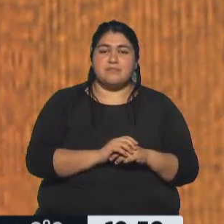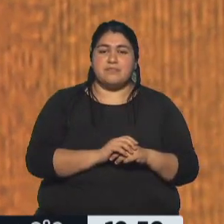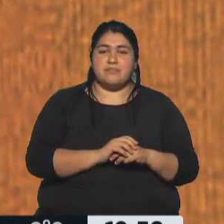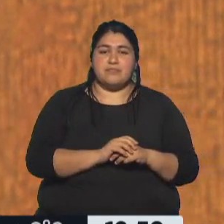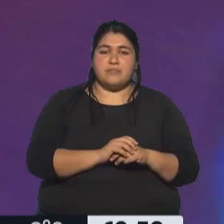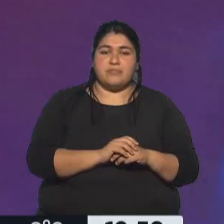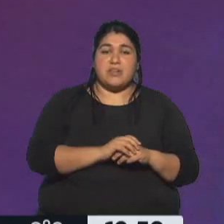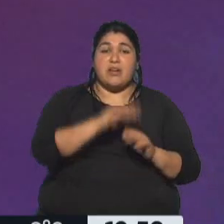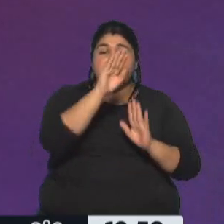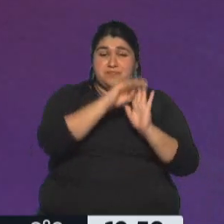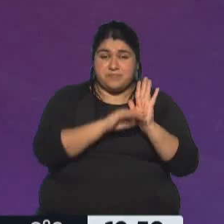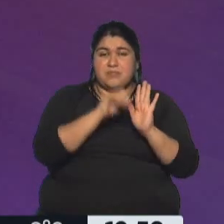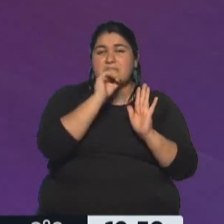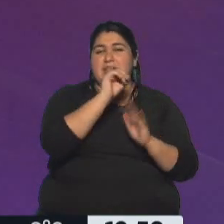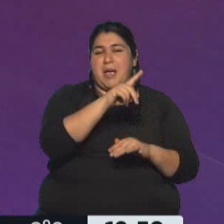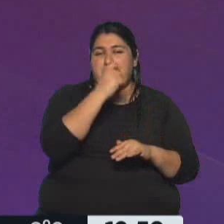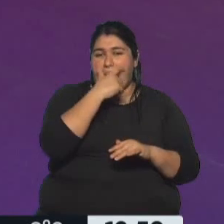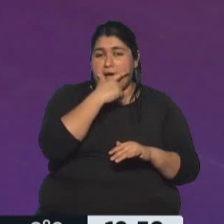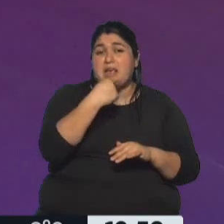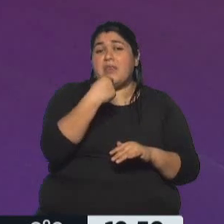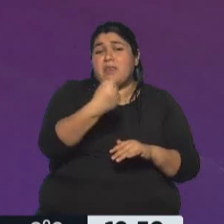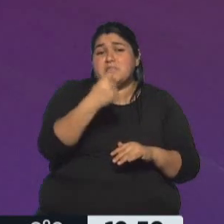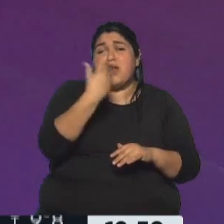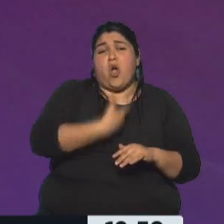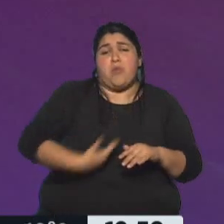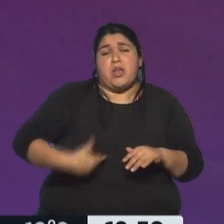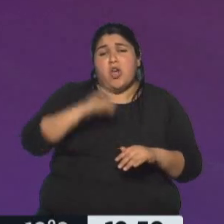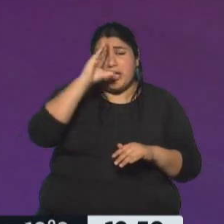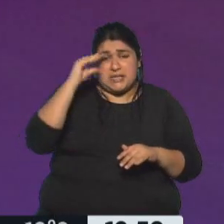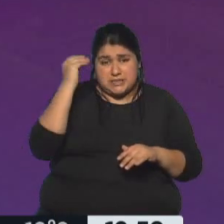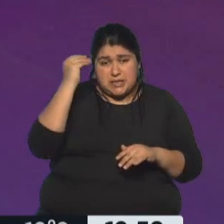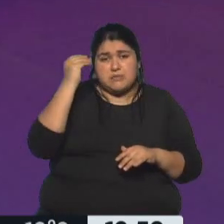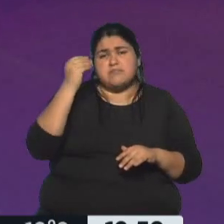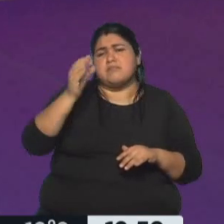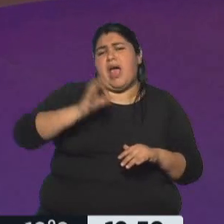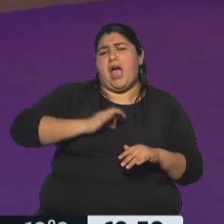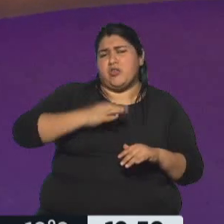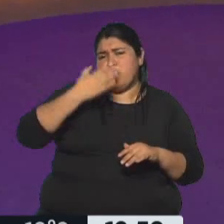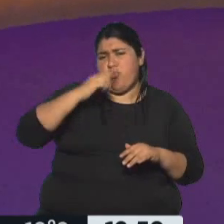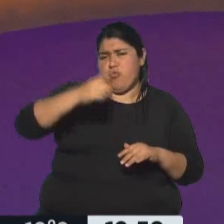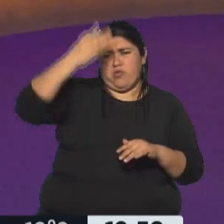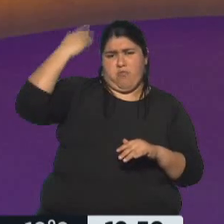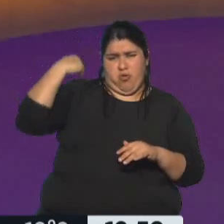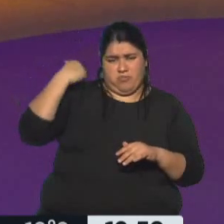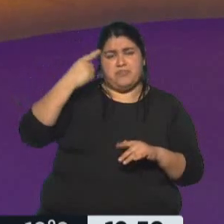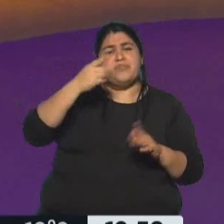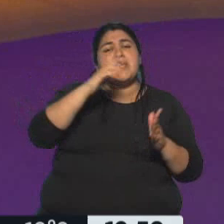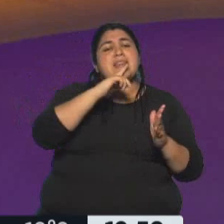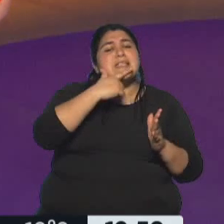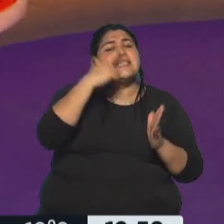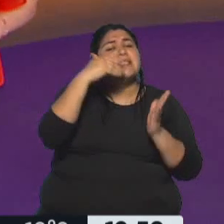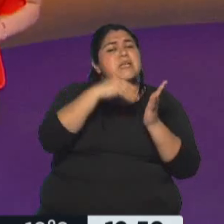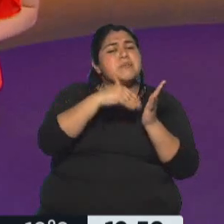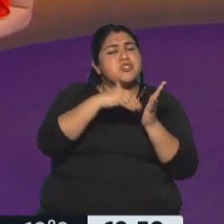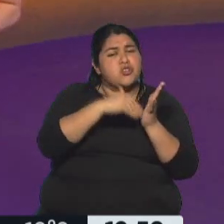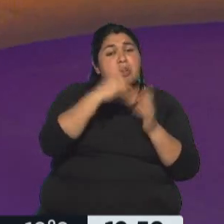estos son los datos de Mauricio Macri. Él dice que durante el gobierno de Cristina Fernández de Kirchner, estoy hablando de su último mandato, se emitieron 17.000 millones de